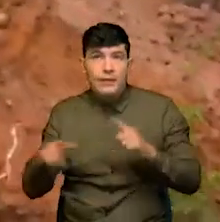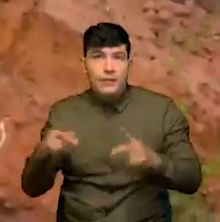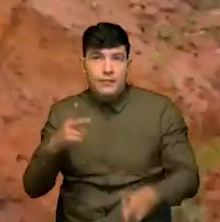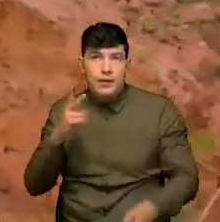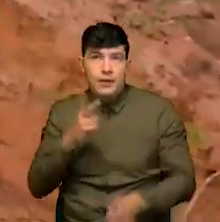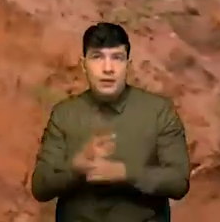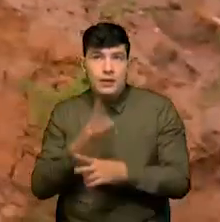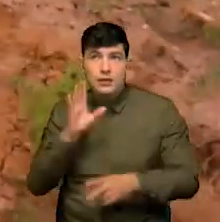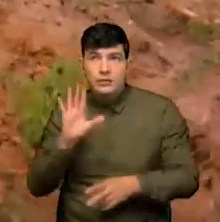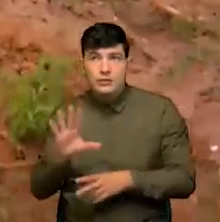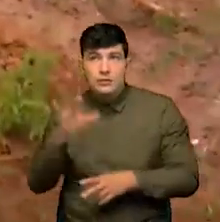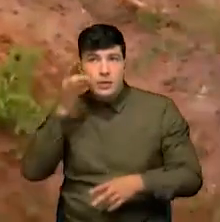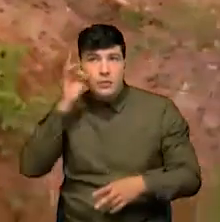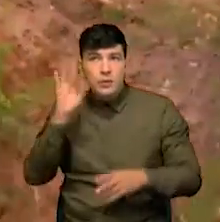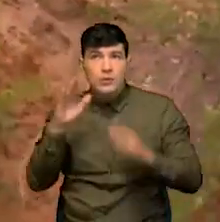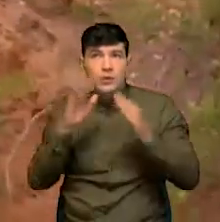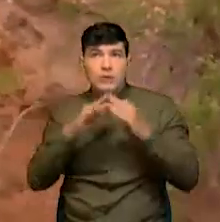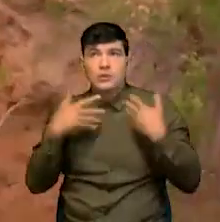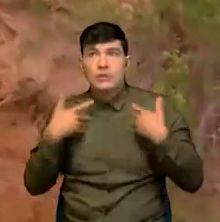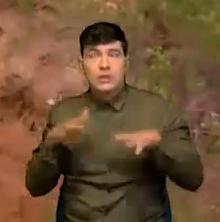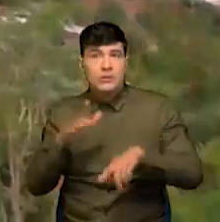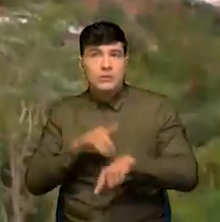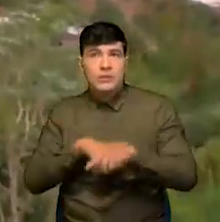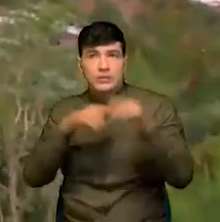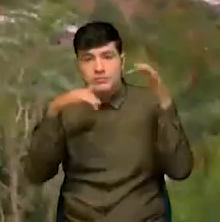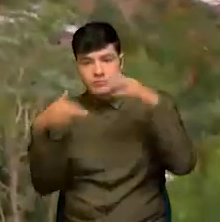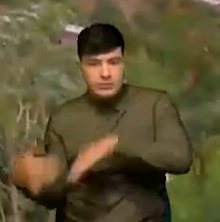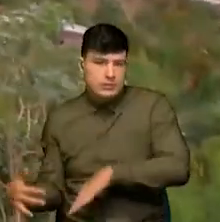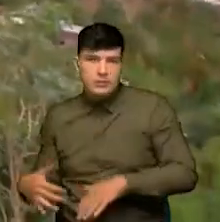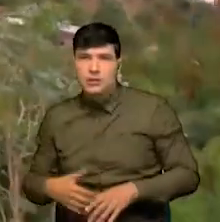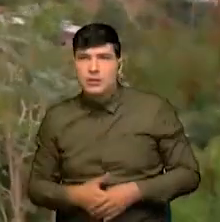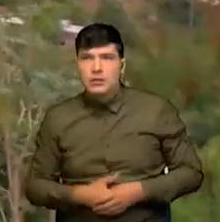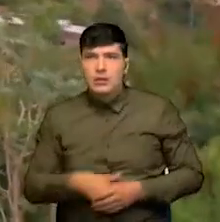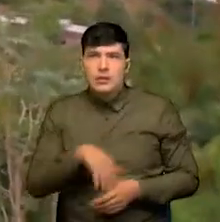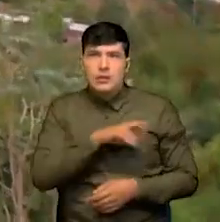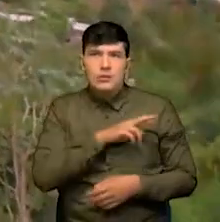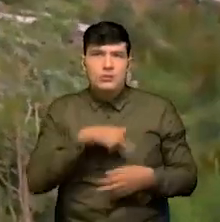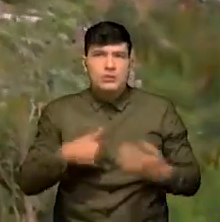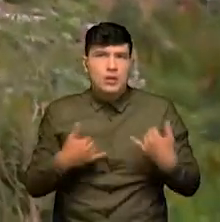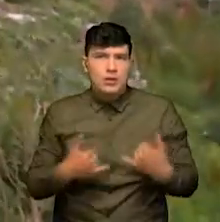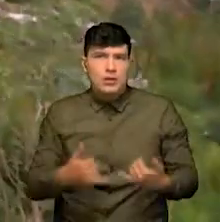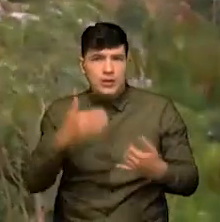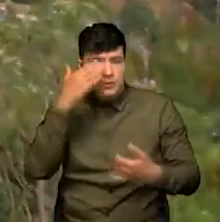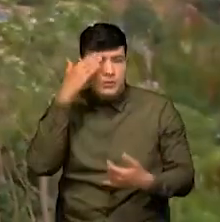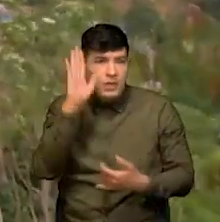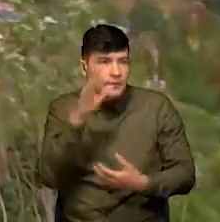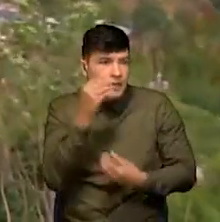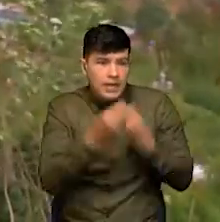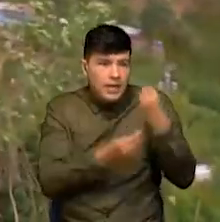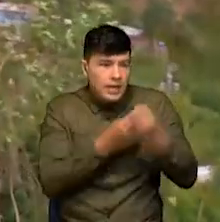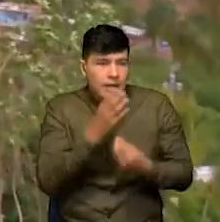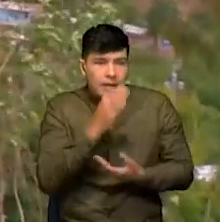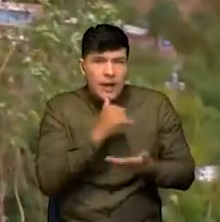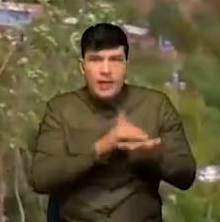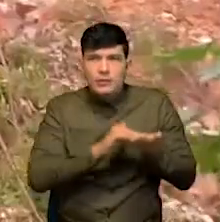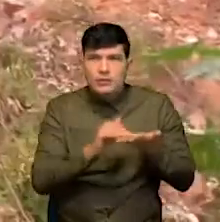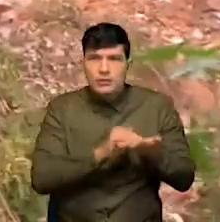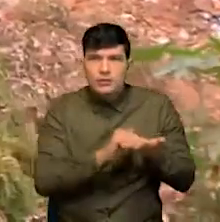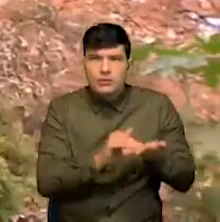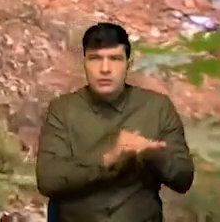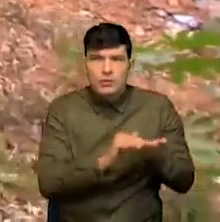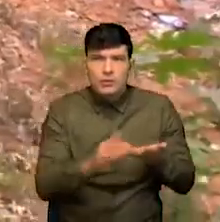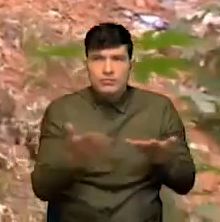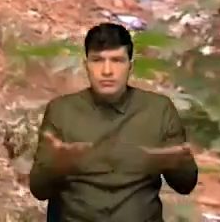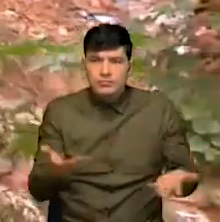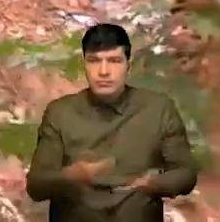que éstas se derrumben en cualquier momento. Estamos nosotros en la intemperie porque no nos solucionan nada.